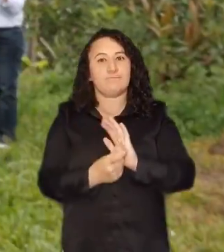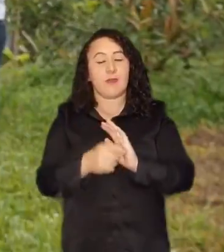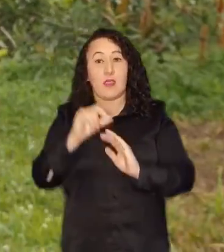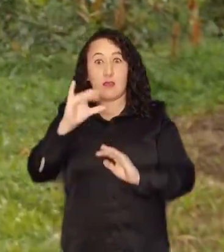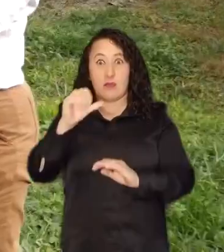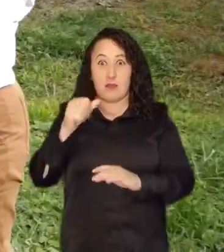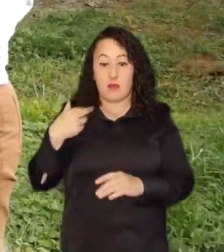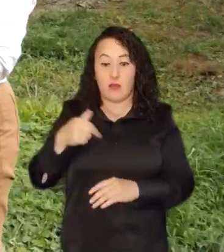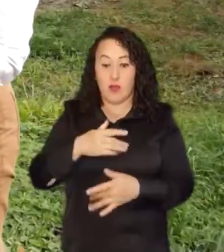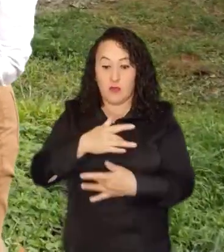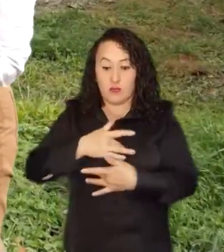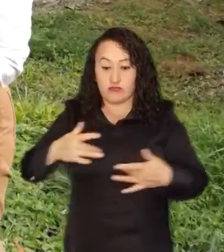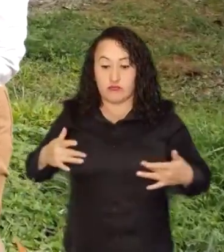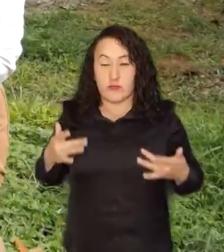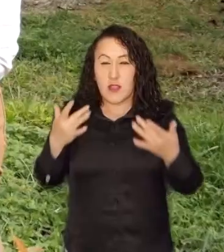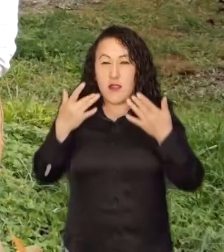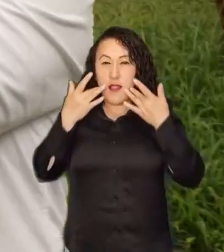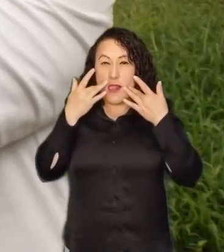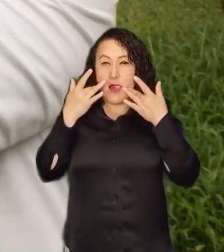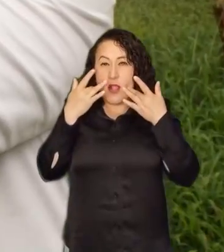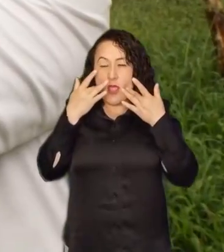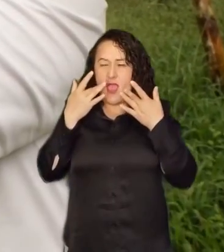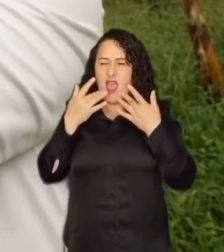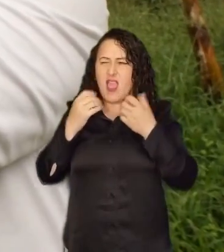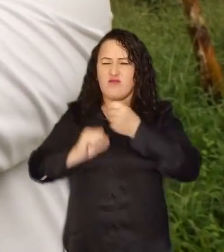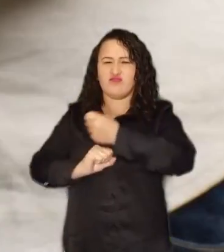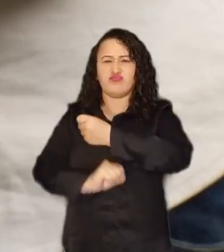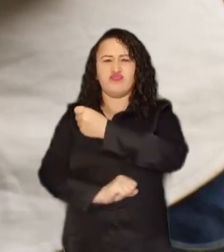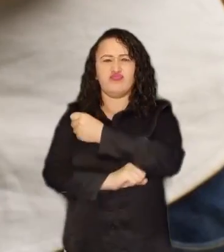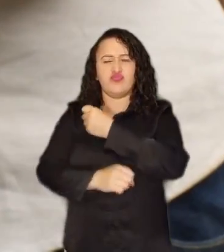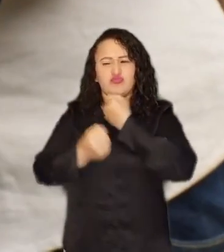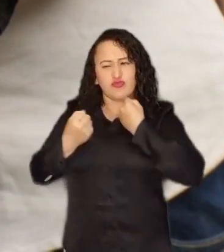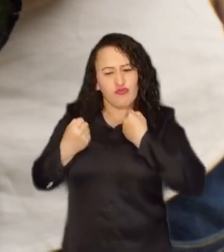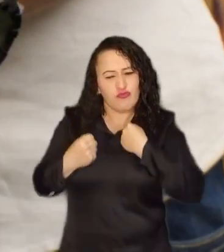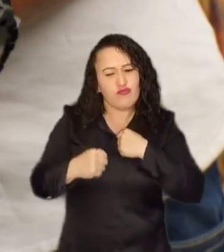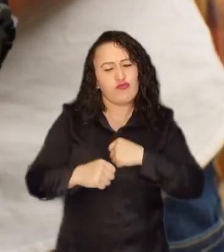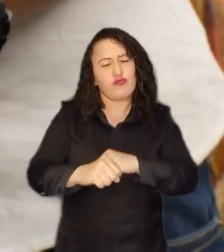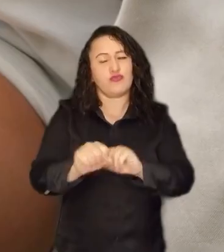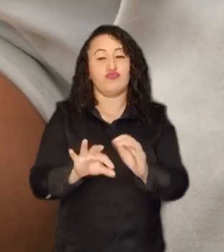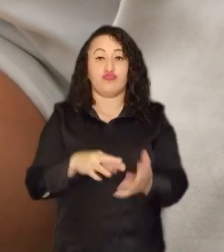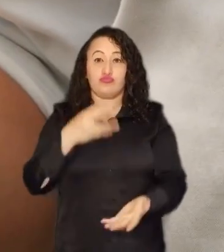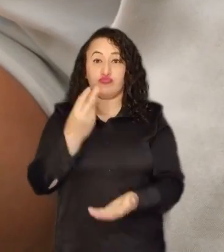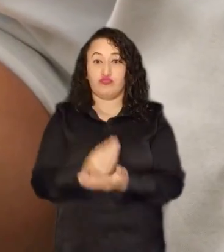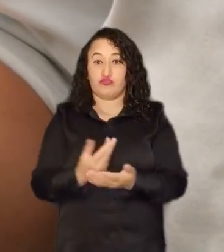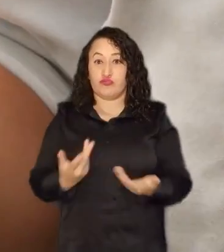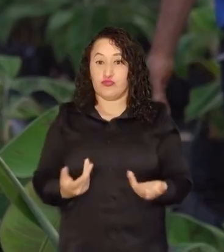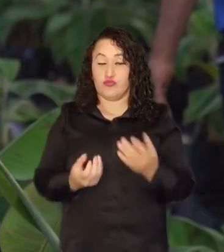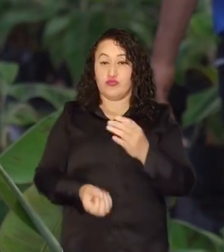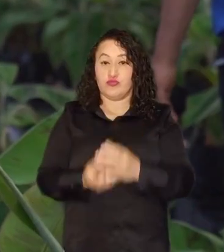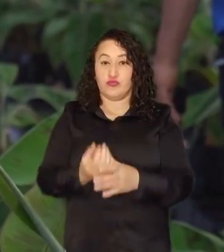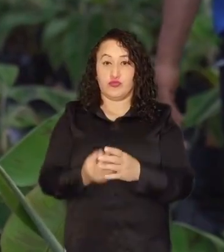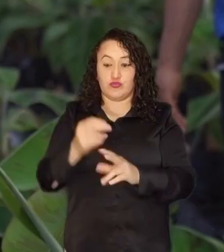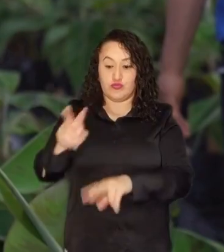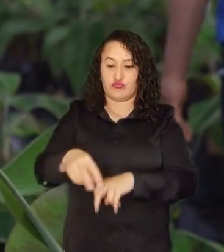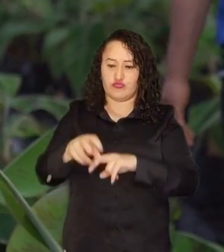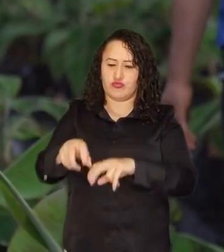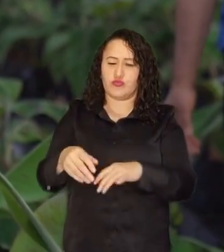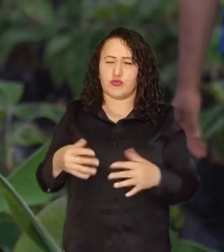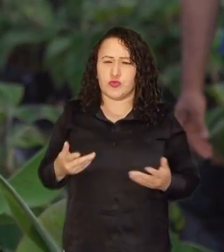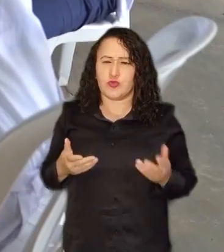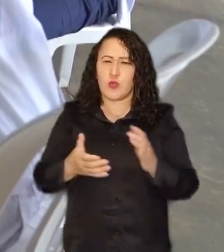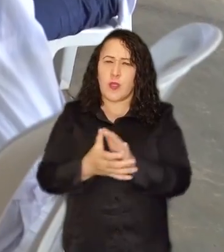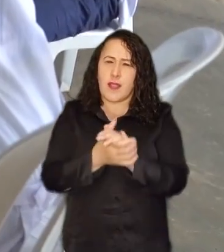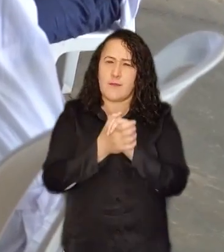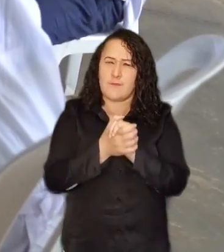Tarea que empieza desde la prevención y comunicación del riesgo finca a finca para producir alimentos inocuos de manera sostenible y correcta